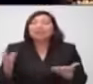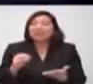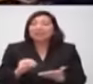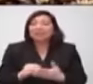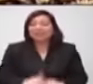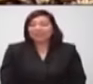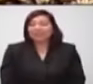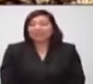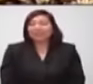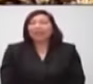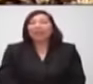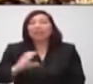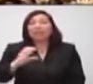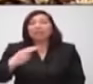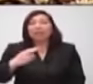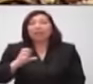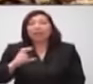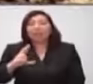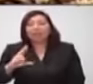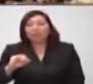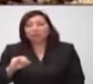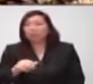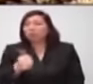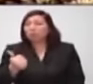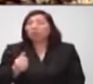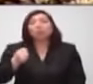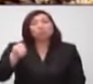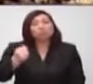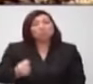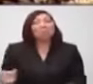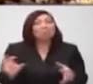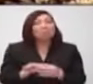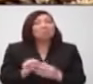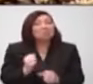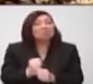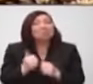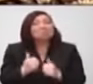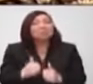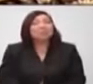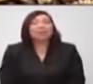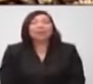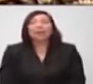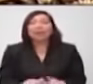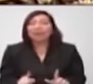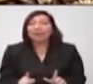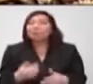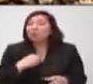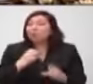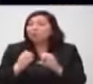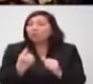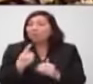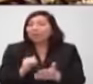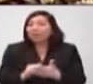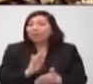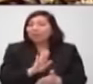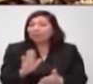a Chaclacayo y a Chosica, con cuyos alcaldes, que por cierto están trabajando muy bien, ya hemos conversado para que